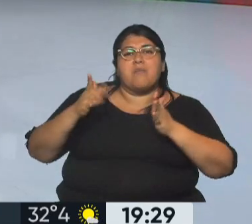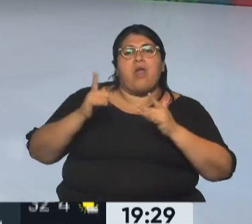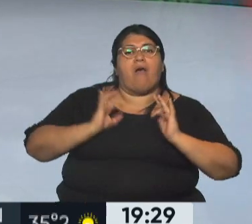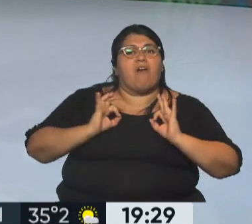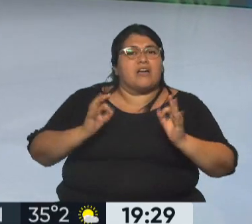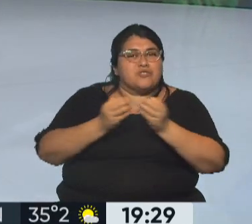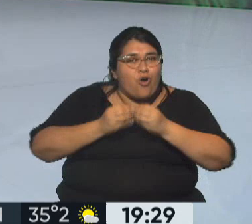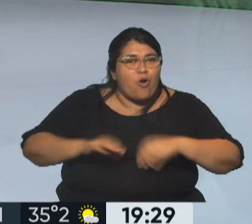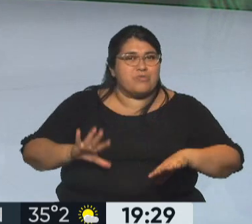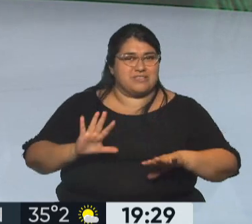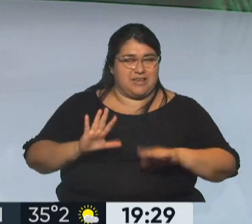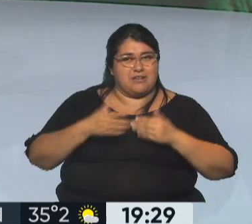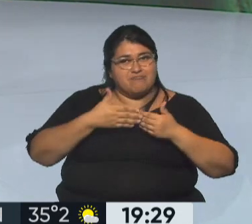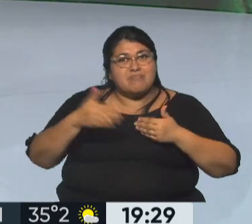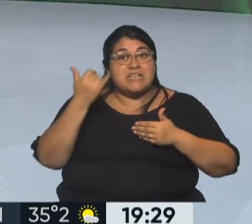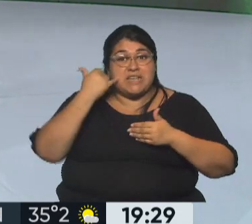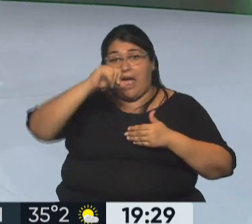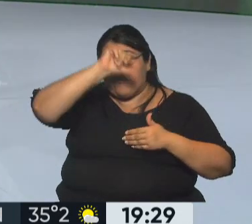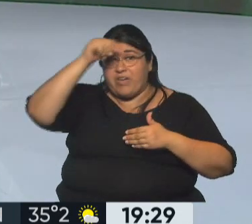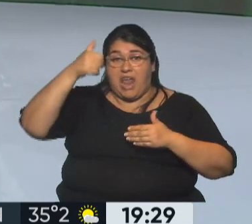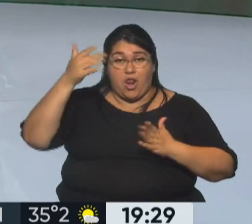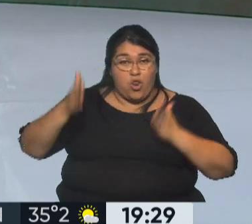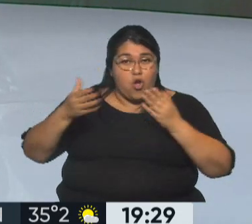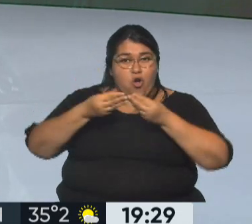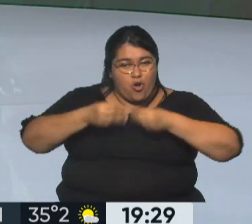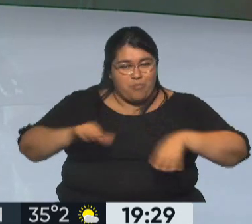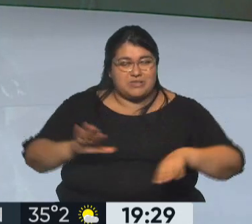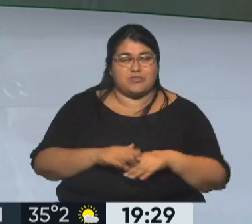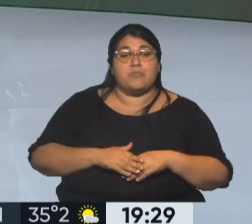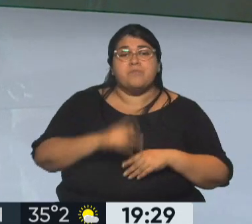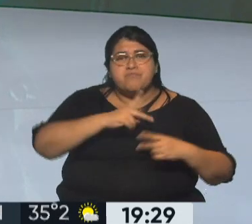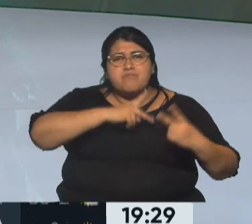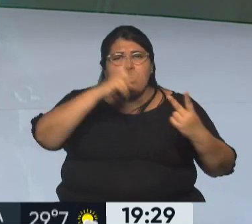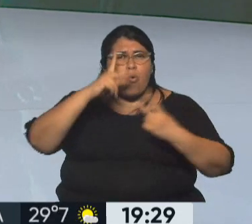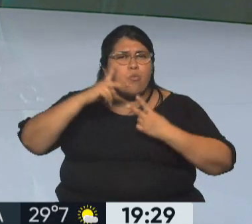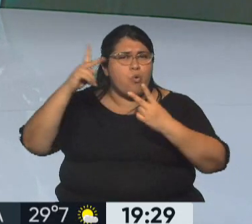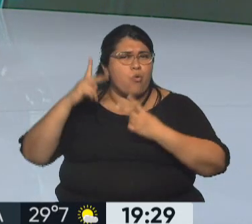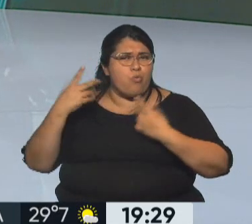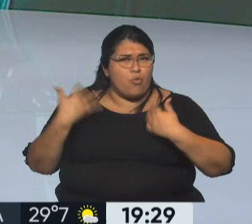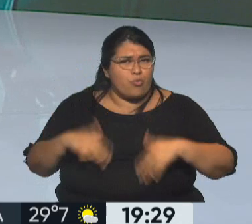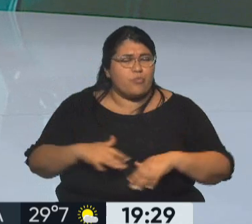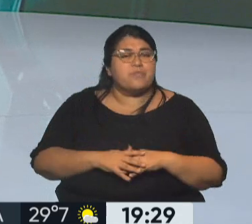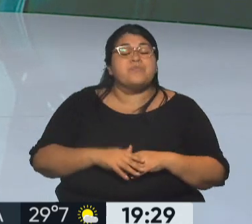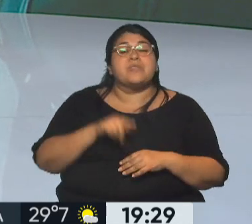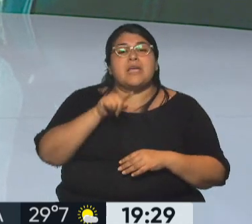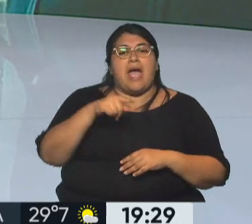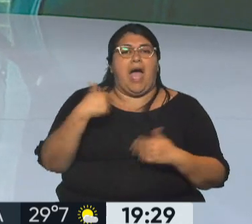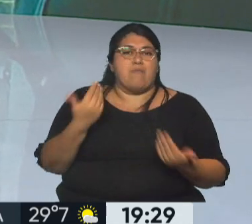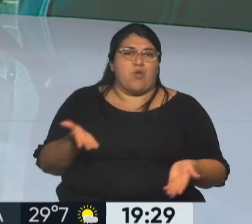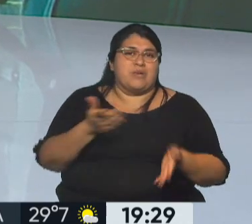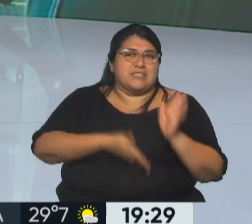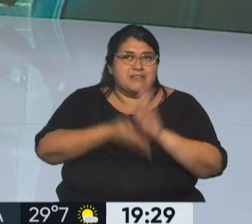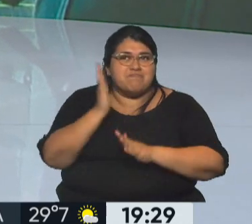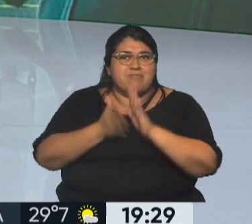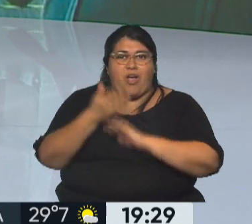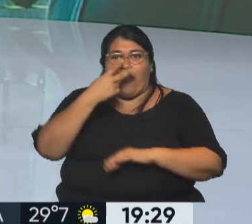porque ya comenzó la temporada de verano. Bueno, precisamente el éxodo turístico es esto. Muchas personas aprovechan para disfrutar el